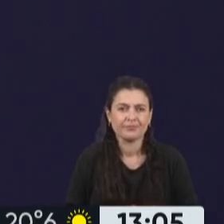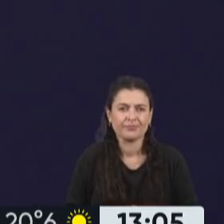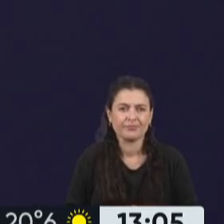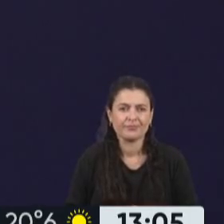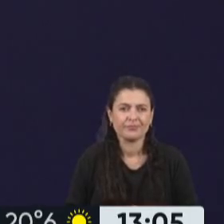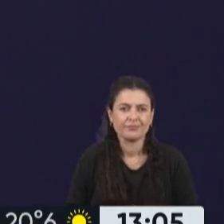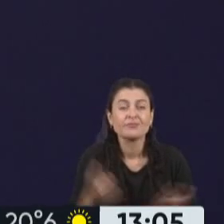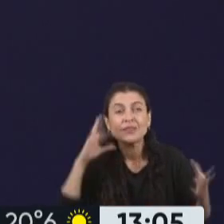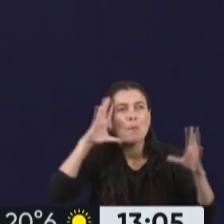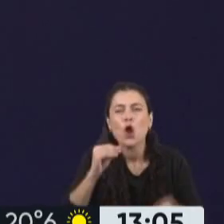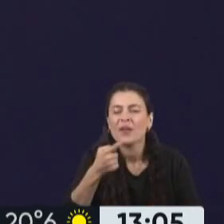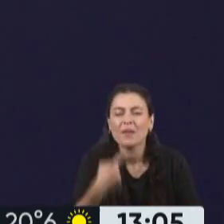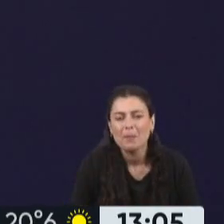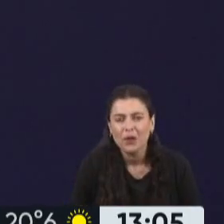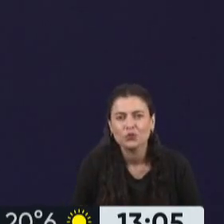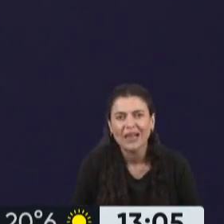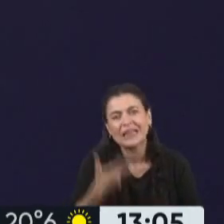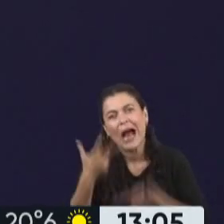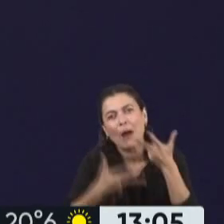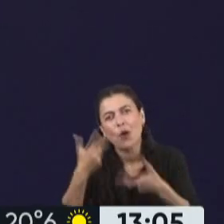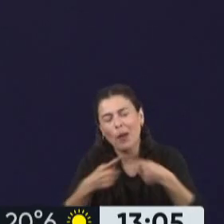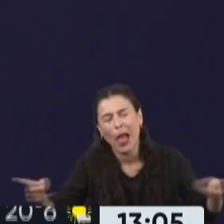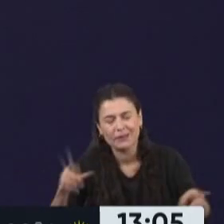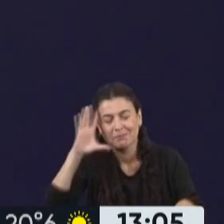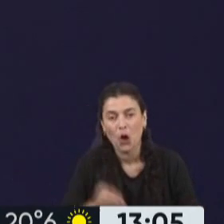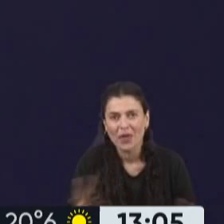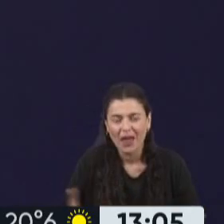Hice tanta intro que me olvidé lo que me preguntaste.